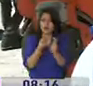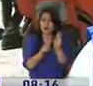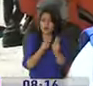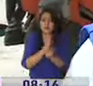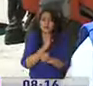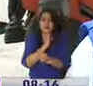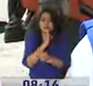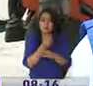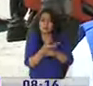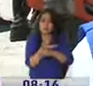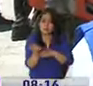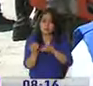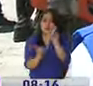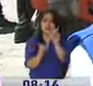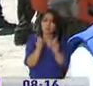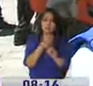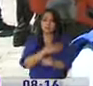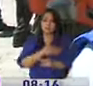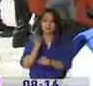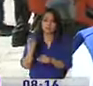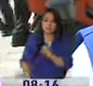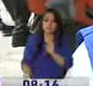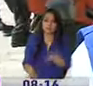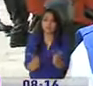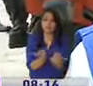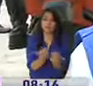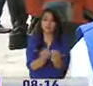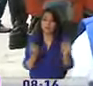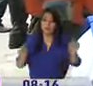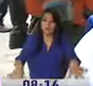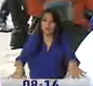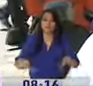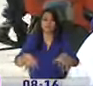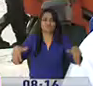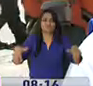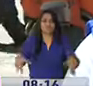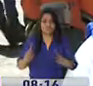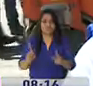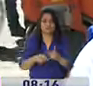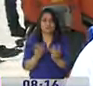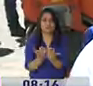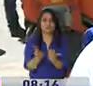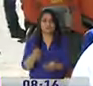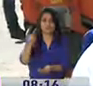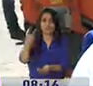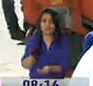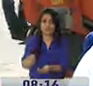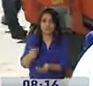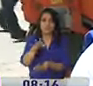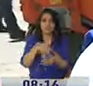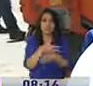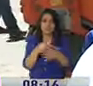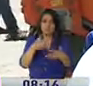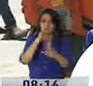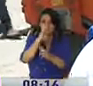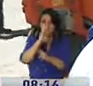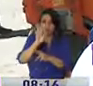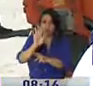siempre se recomienda a la ciudadanía que por favor no bote basura en los sumideros, que saque la basura en los horarios